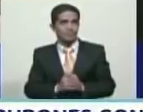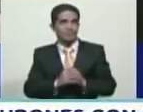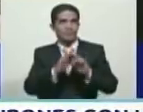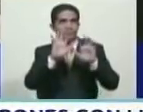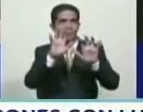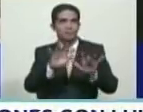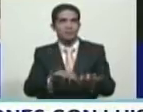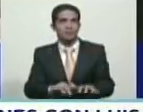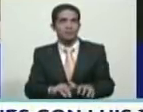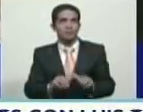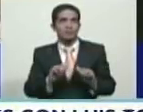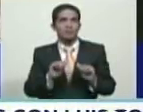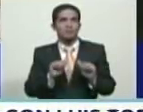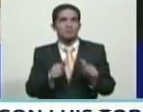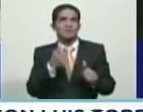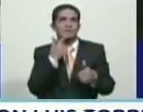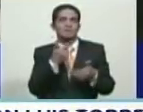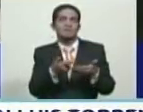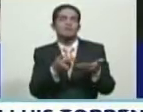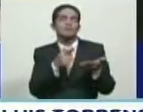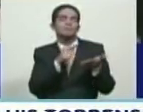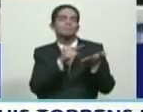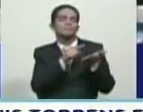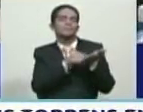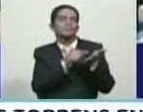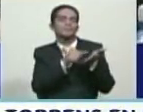said something diciendo,